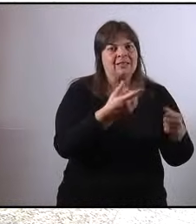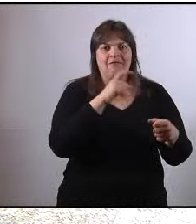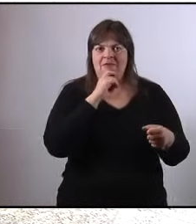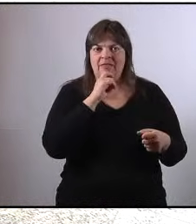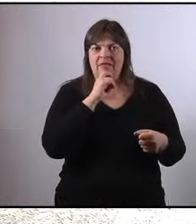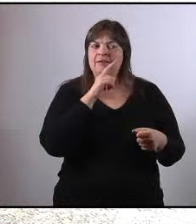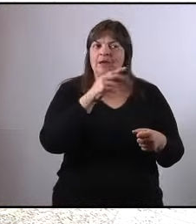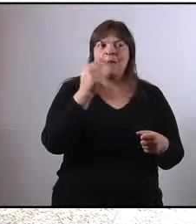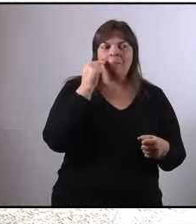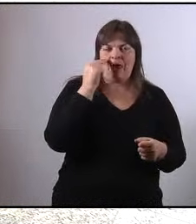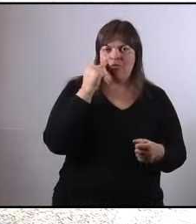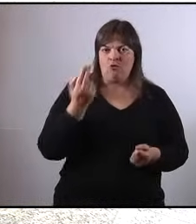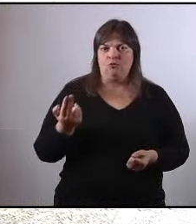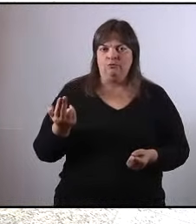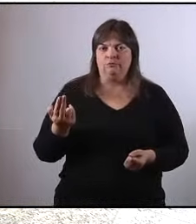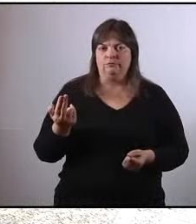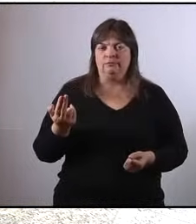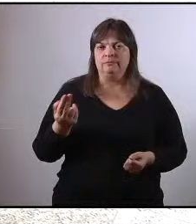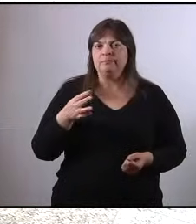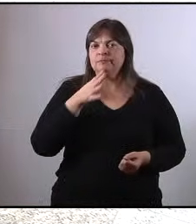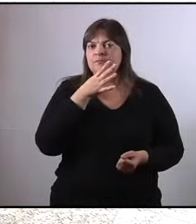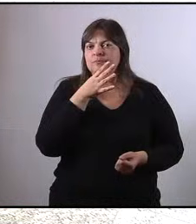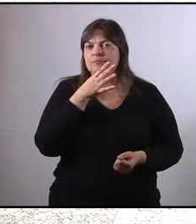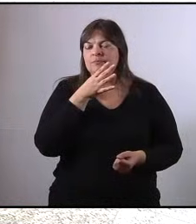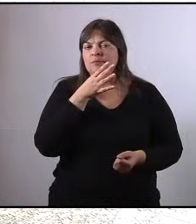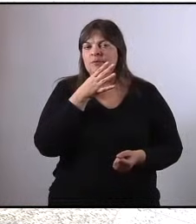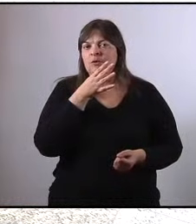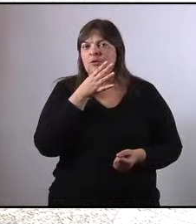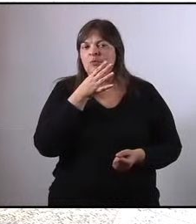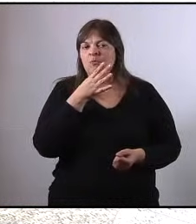poco temerosos al respecto en